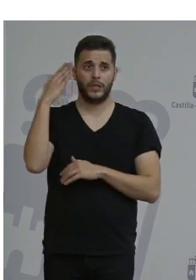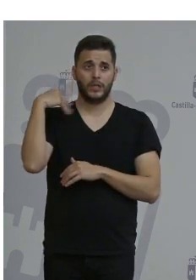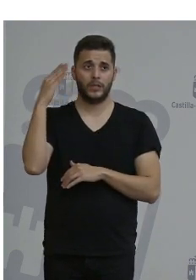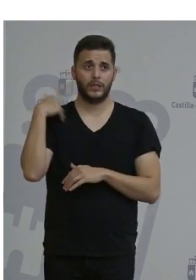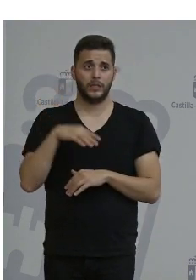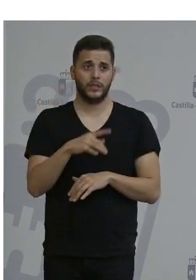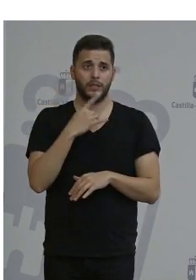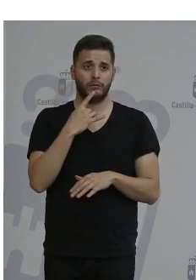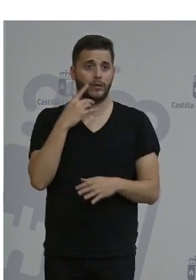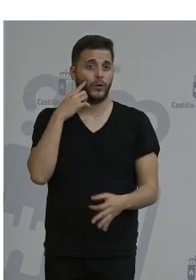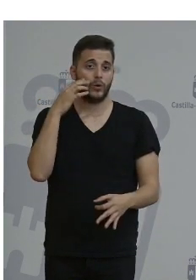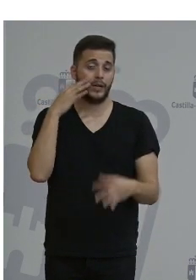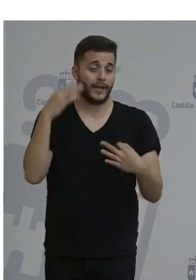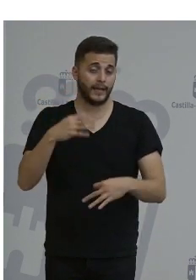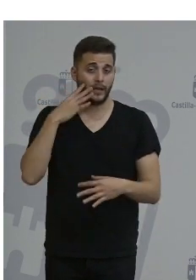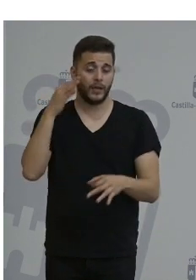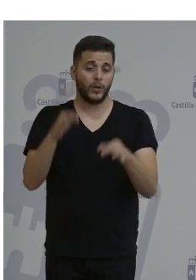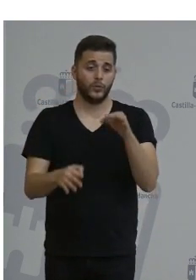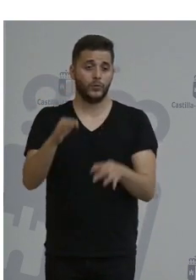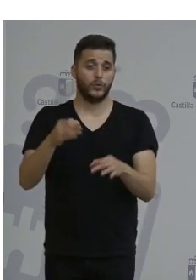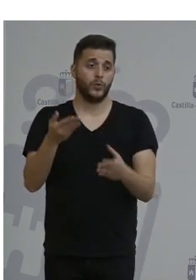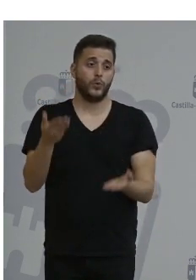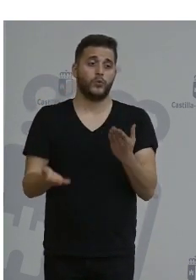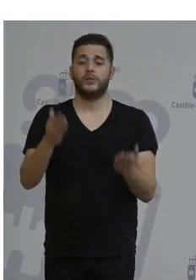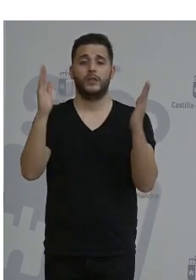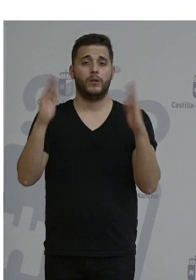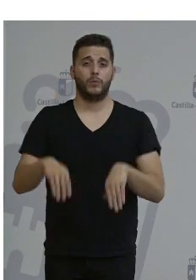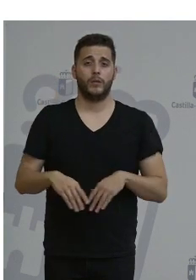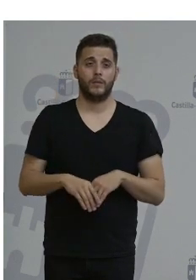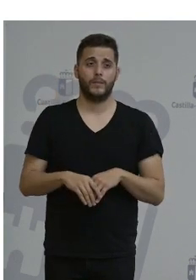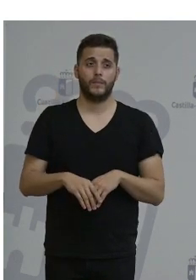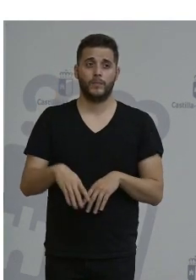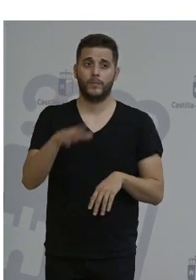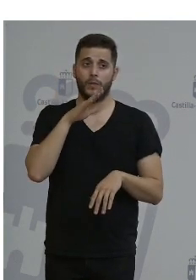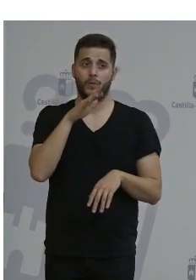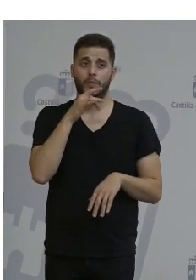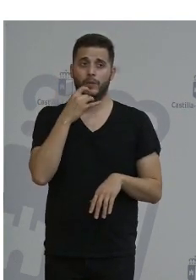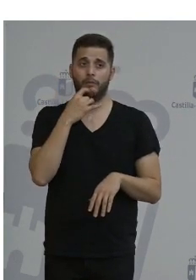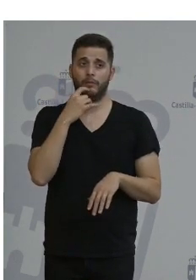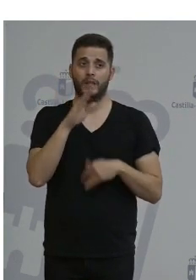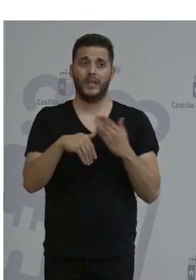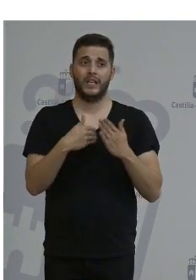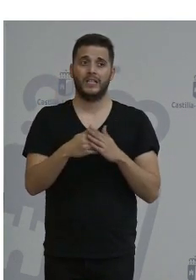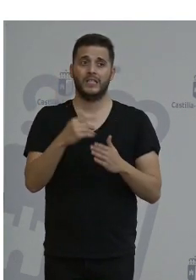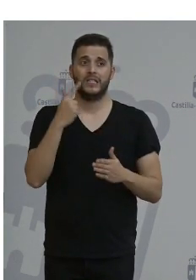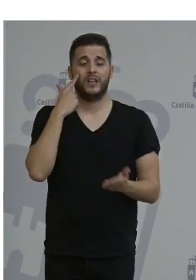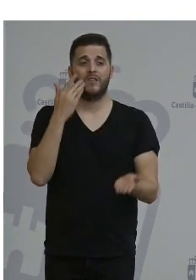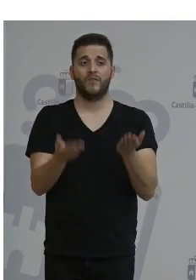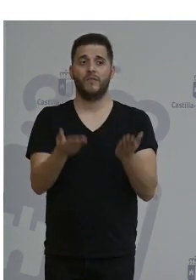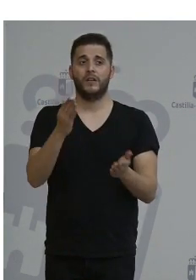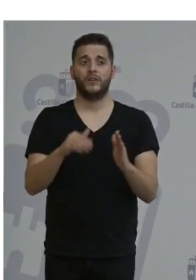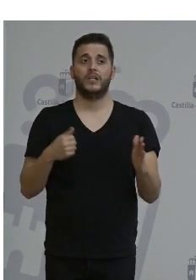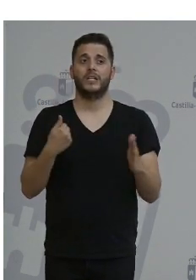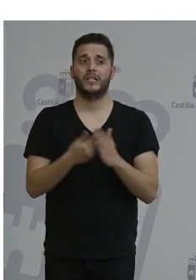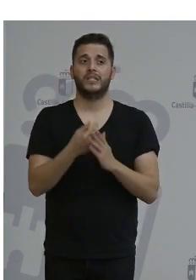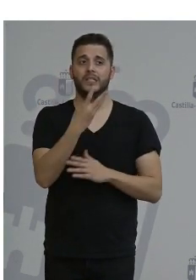era una injusticia total. Y ahora, porque llegaba a valorar hasta 30 puntos un